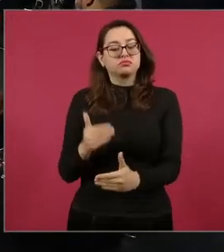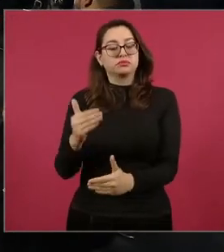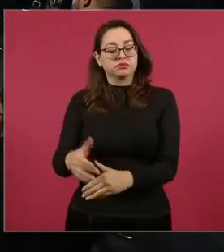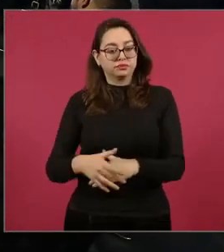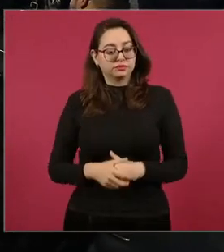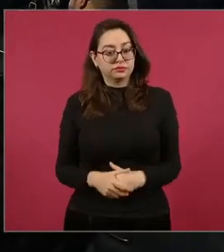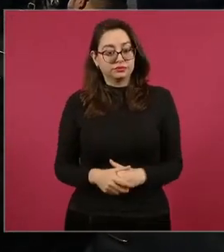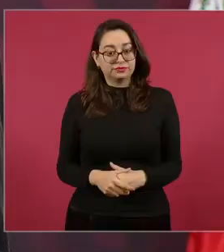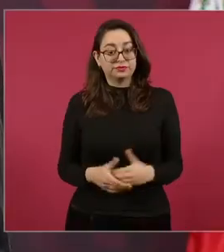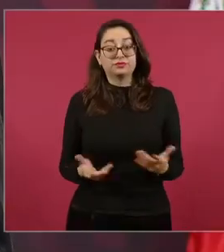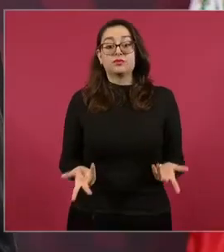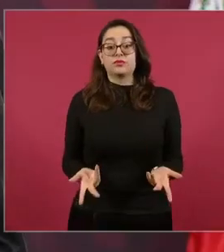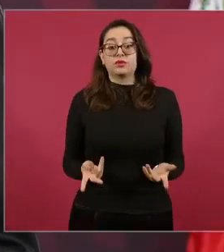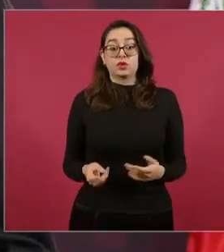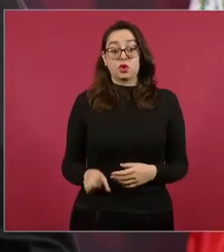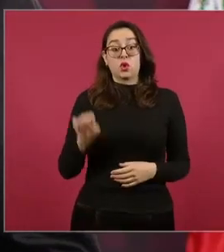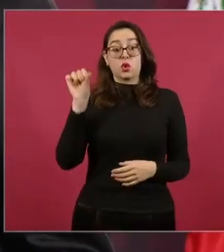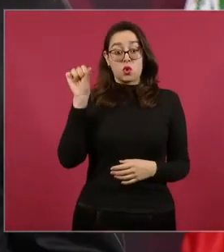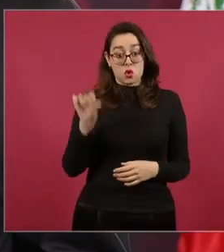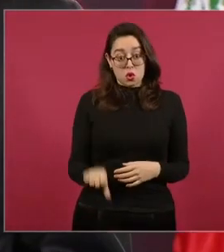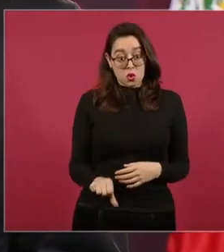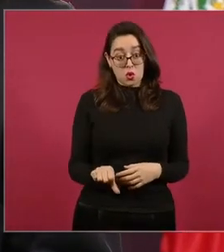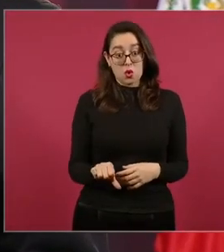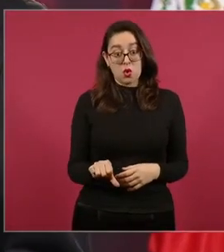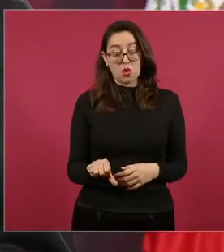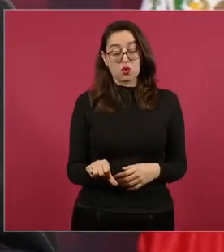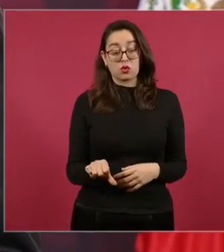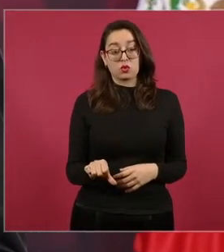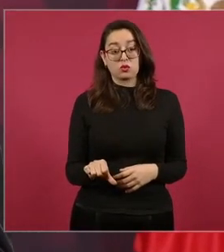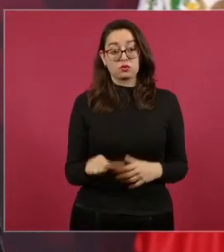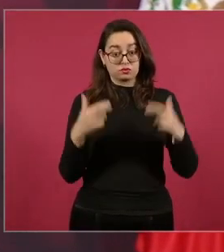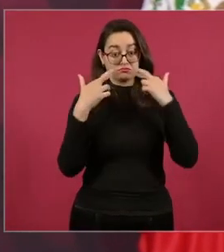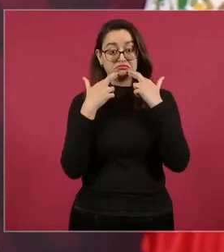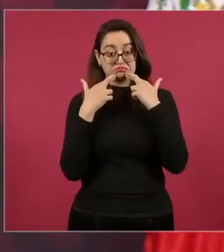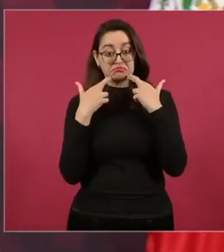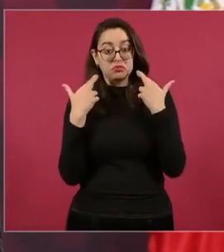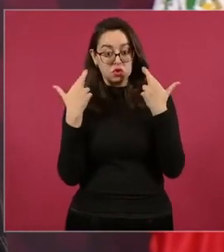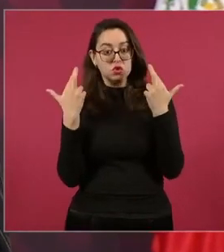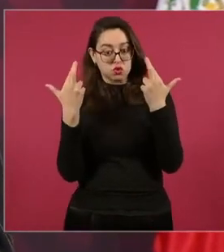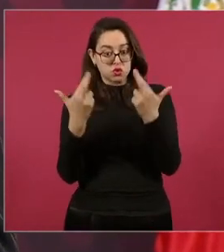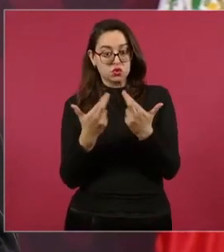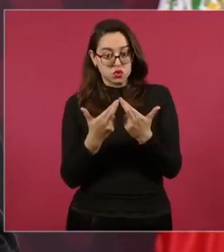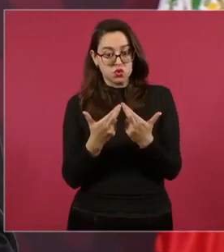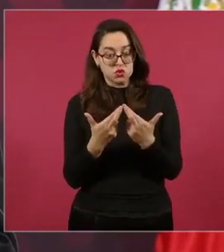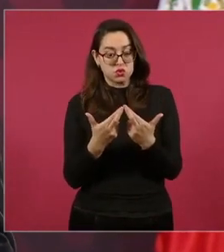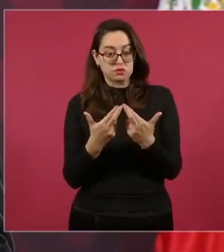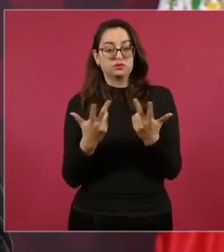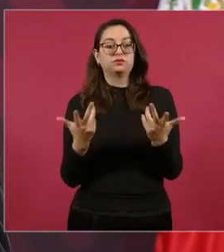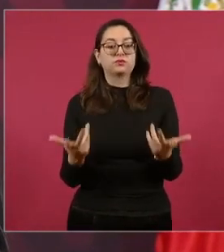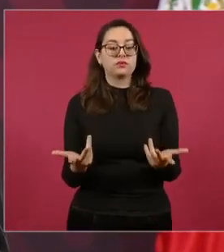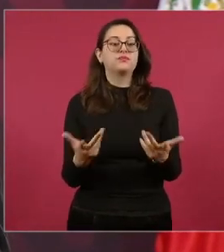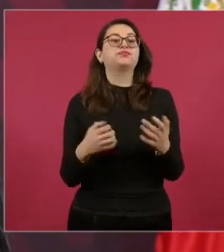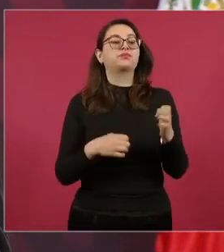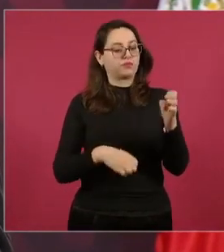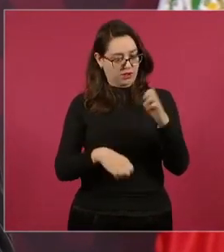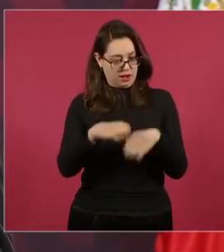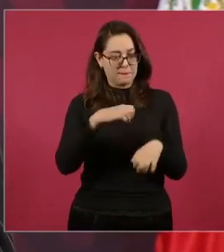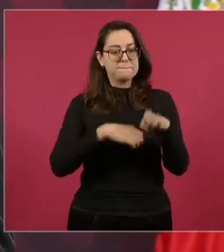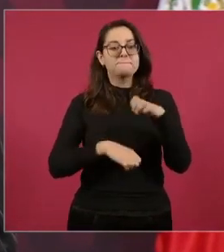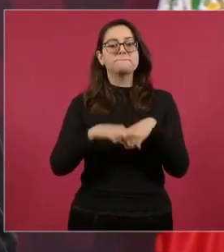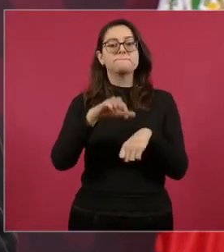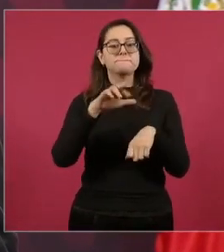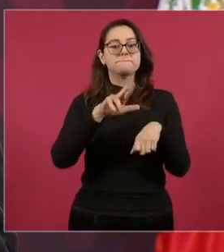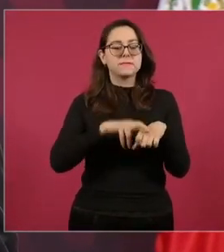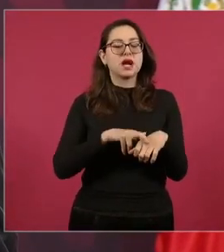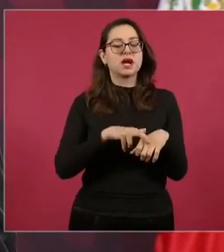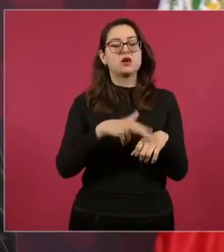aparte de estar con los embajadores y cónsules, mujeres y hombres que nos representan